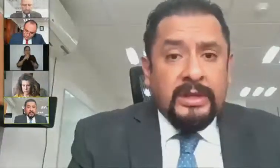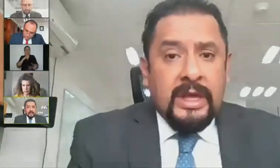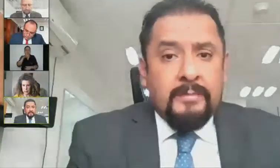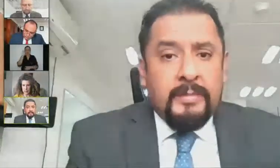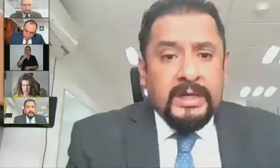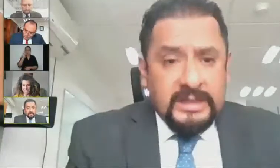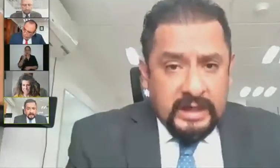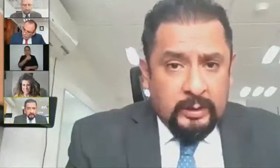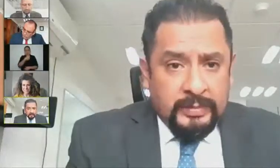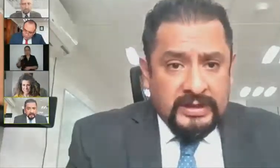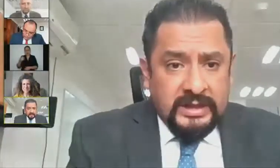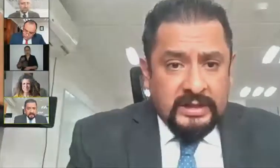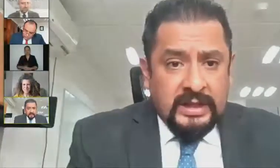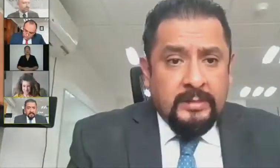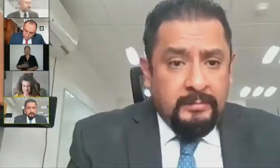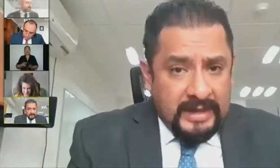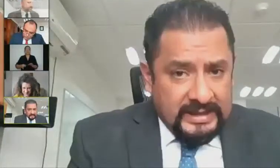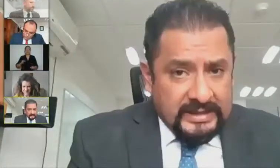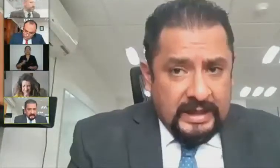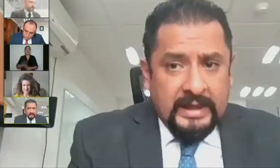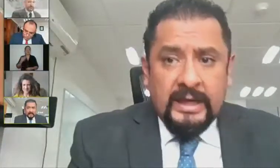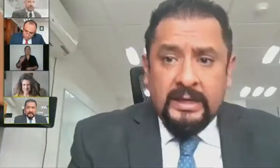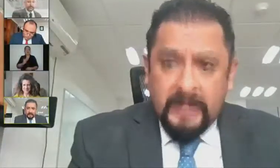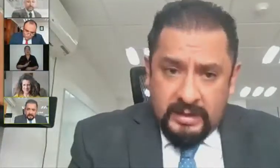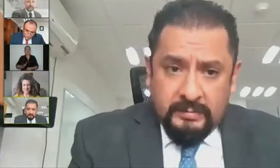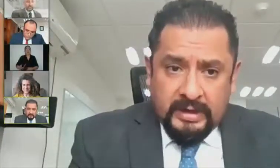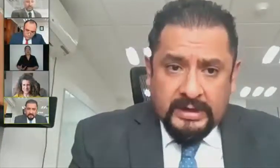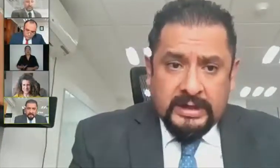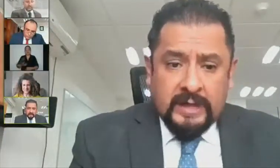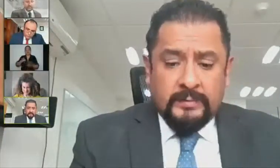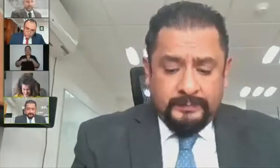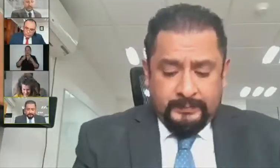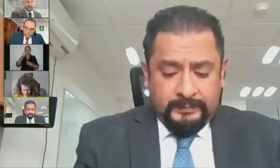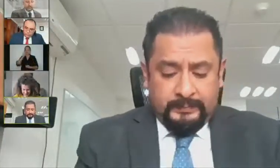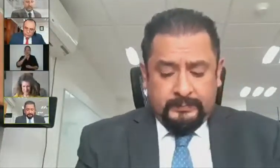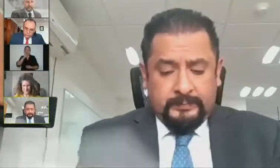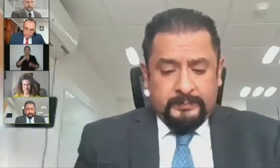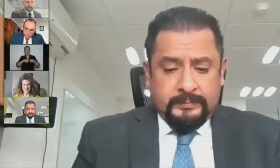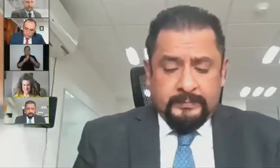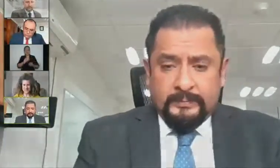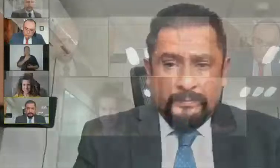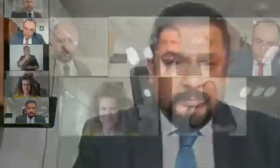la cuenta magistrado presidente, magistrada y magistrado.